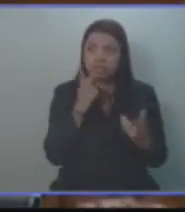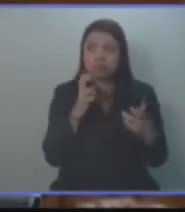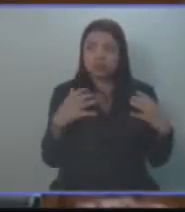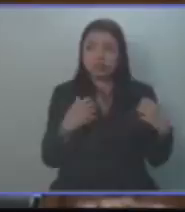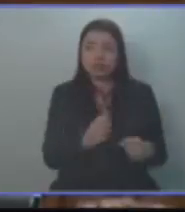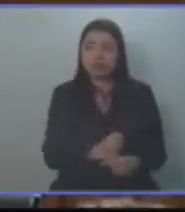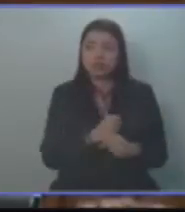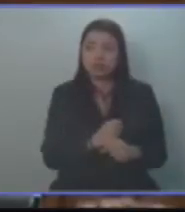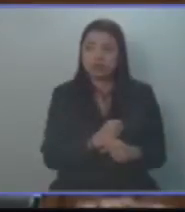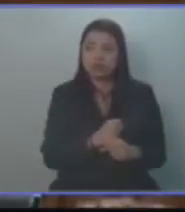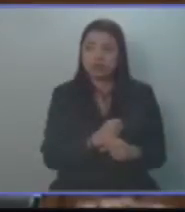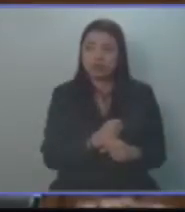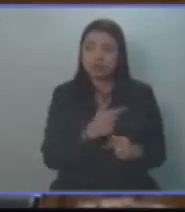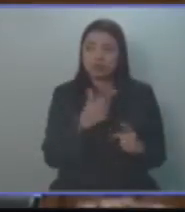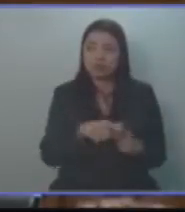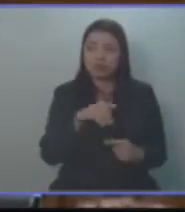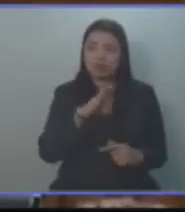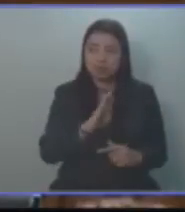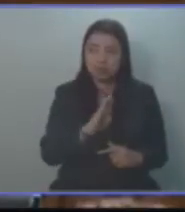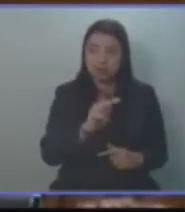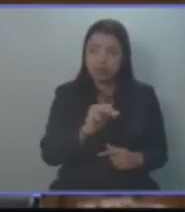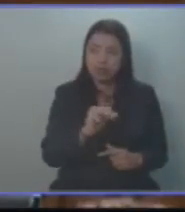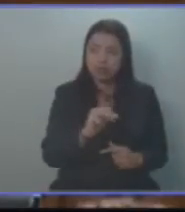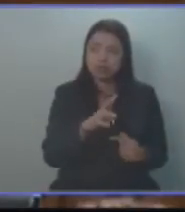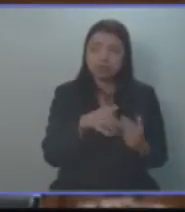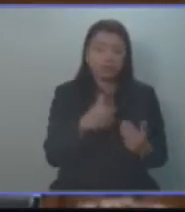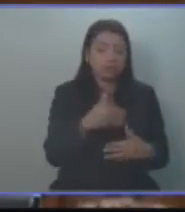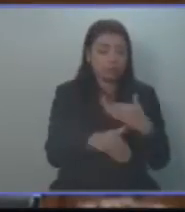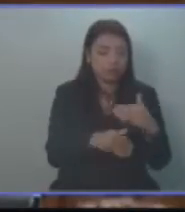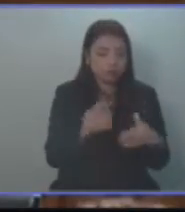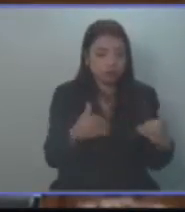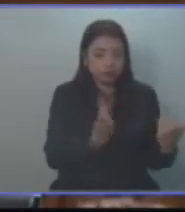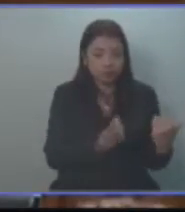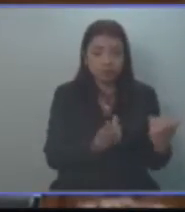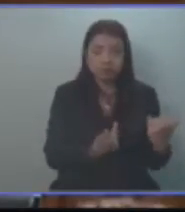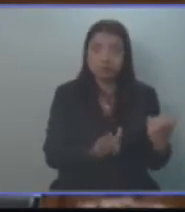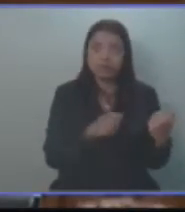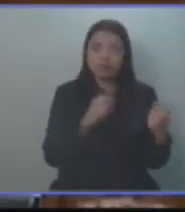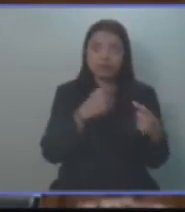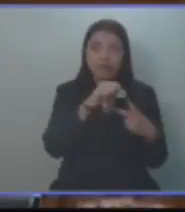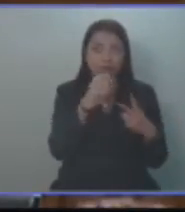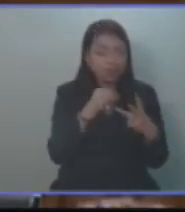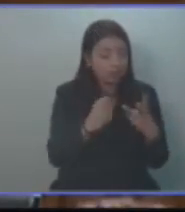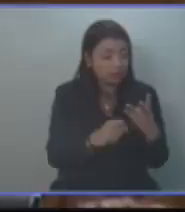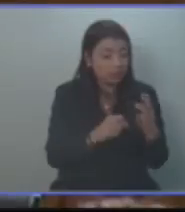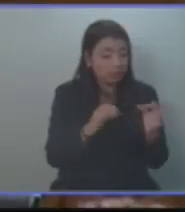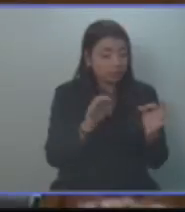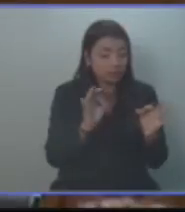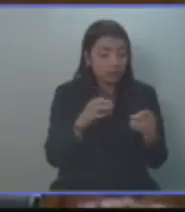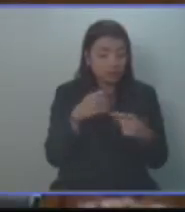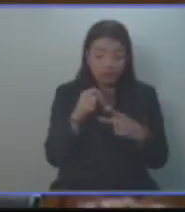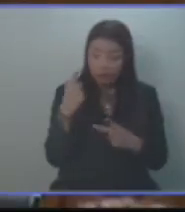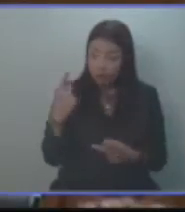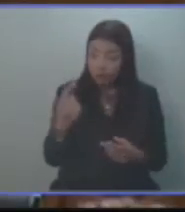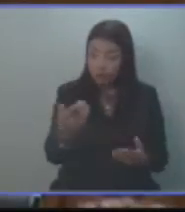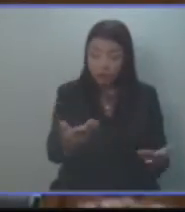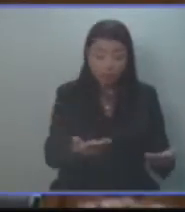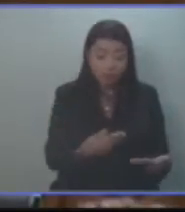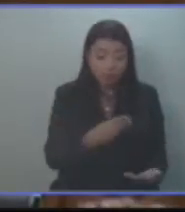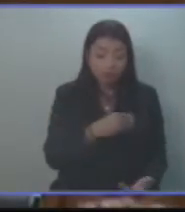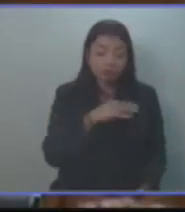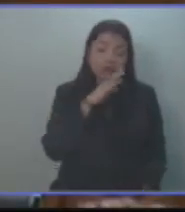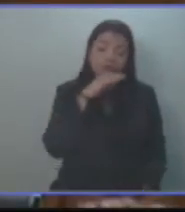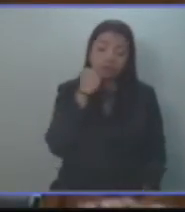bioseguridad. M, realizar la historia clínica y evaluación completa al ingreso de cada paciente asignado a